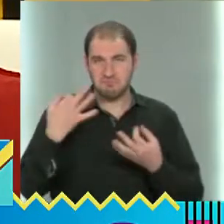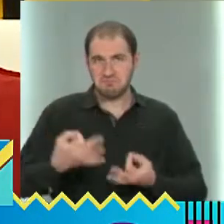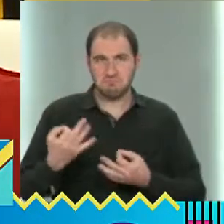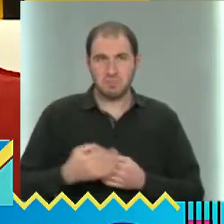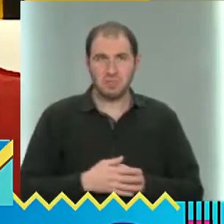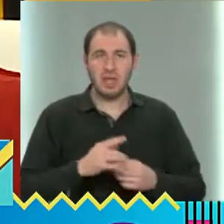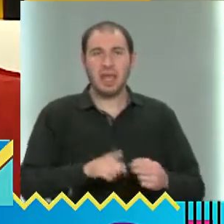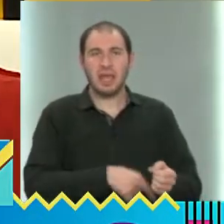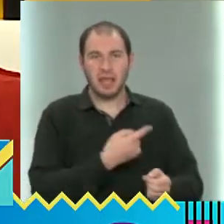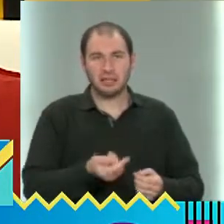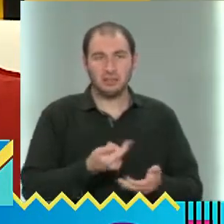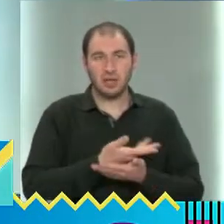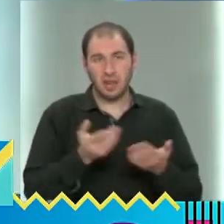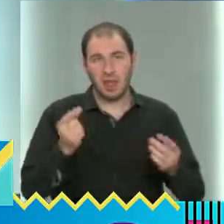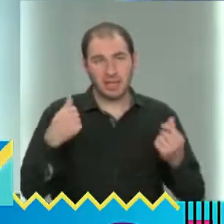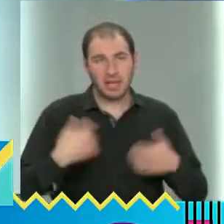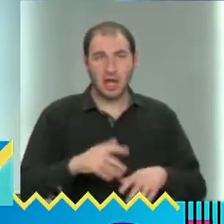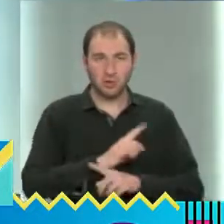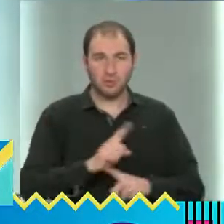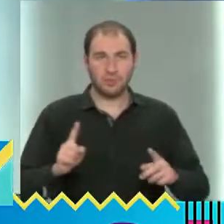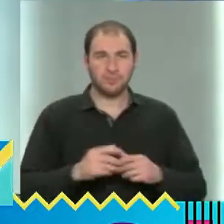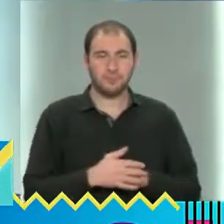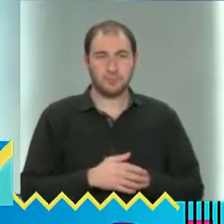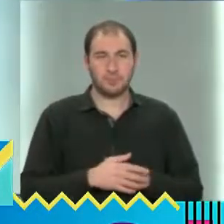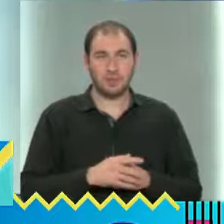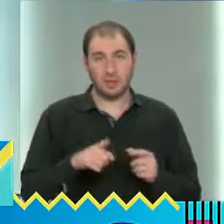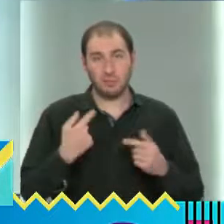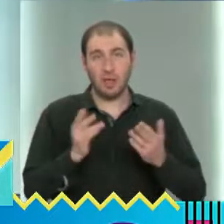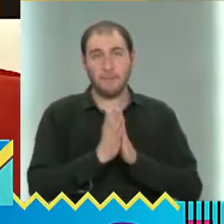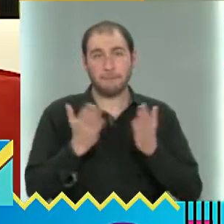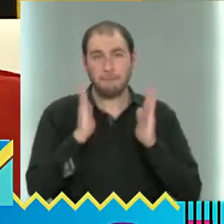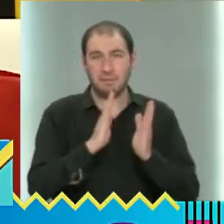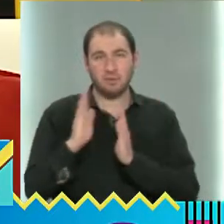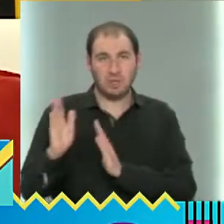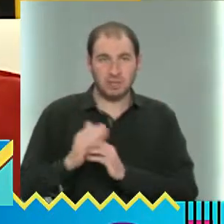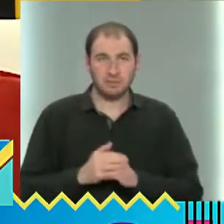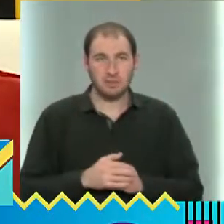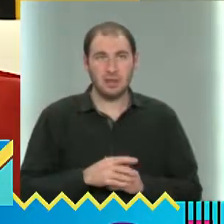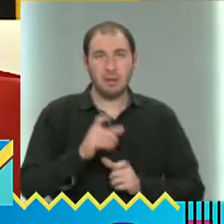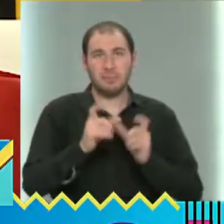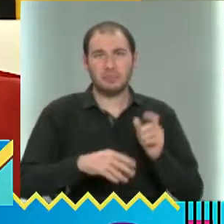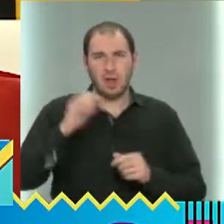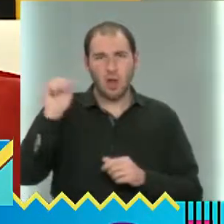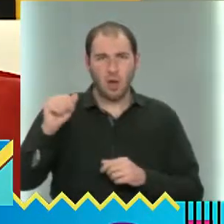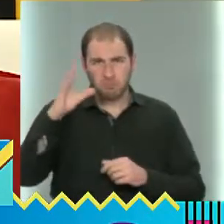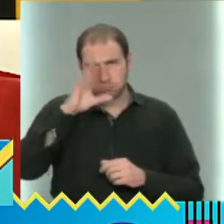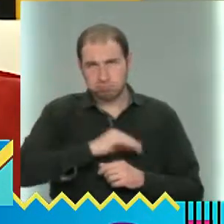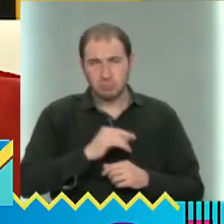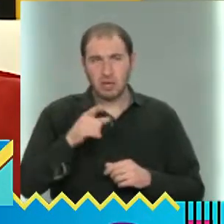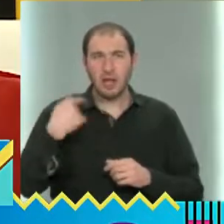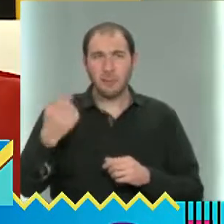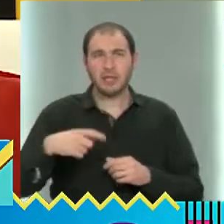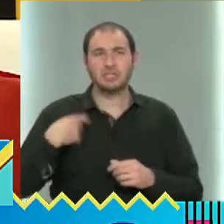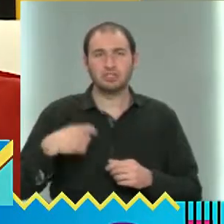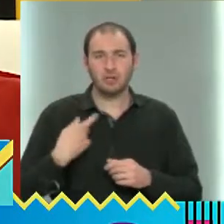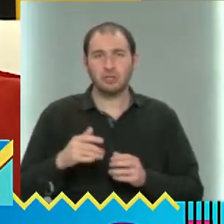También. Los clásicos en general no son caros. Y están las bibliotecas. Y la gente se olvida, los alumnos se olvidan, vayan a hacer socio de